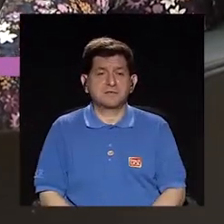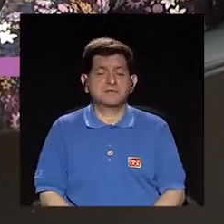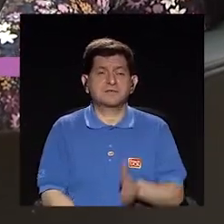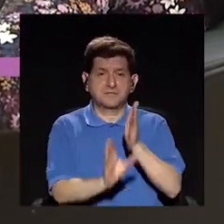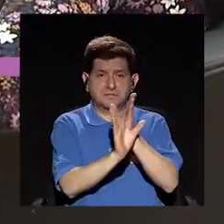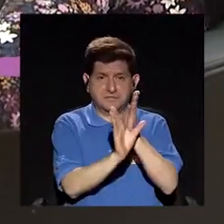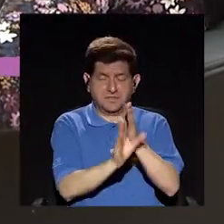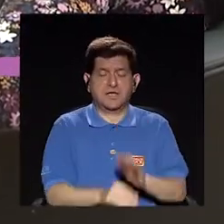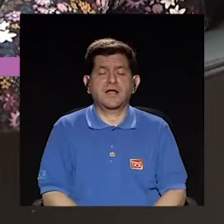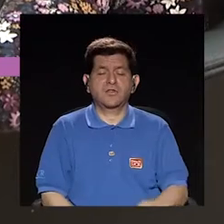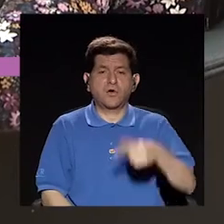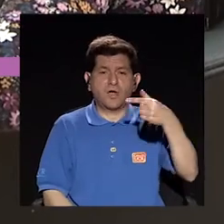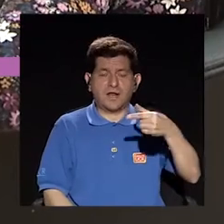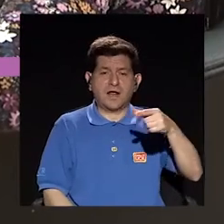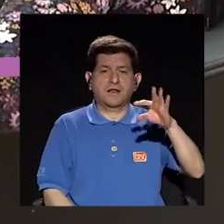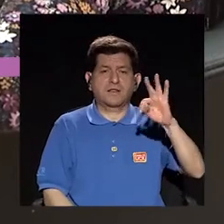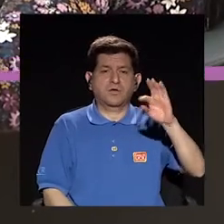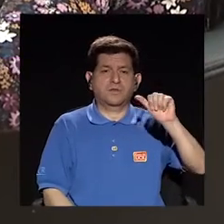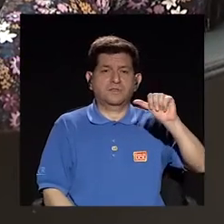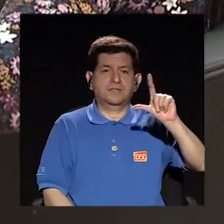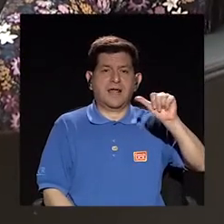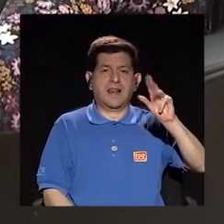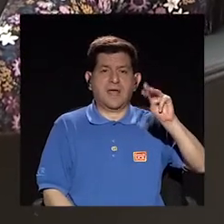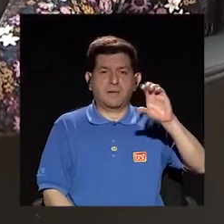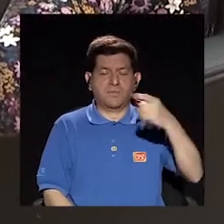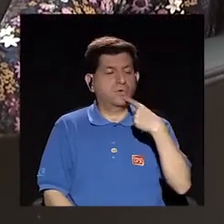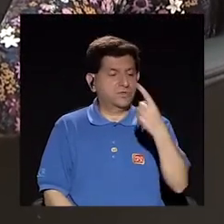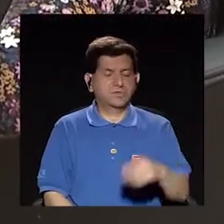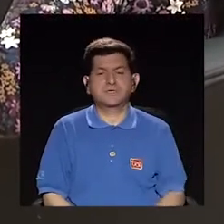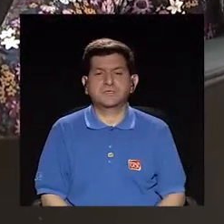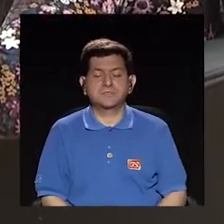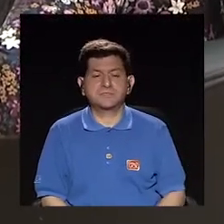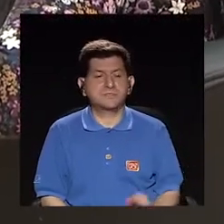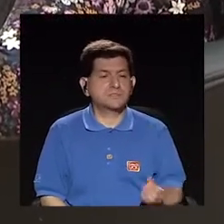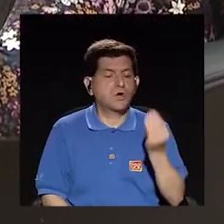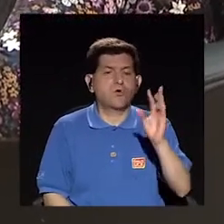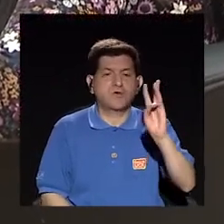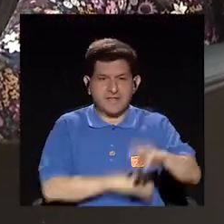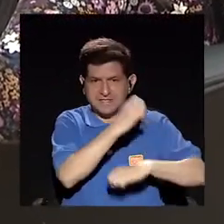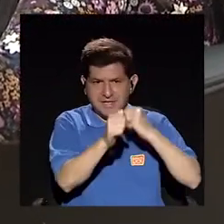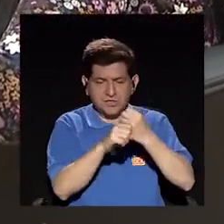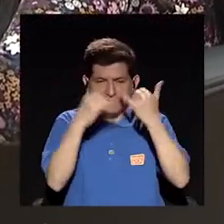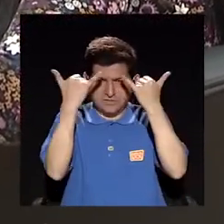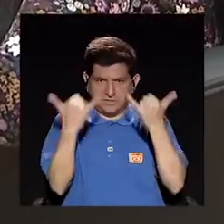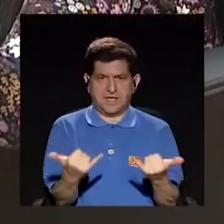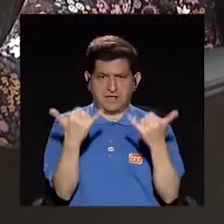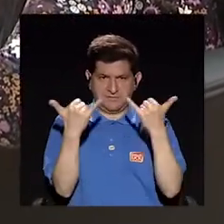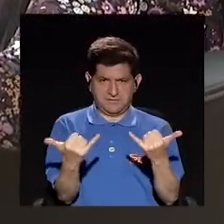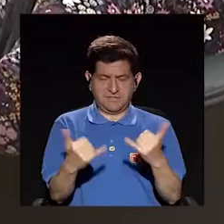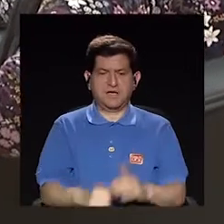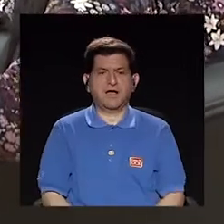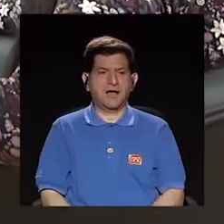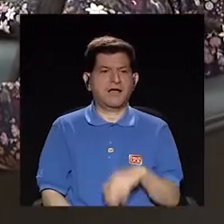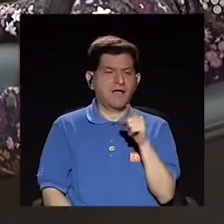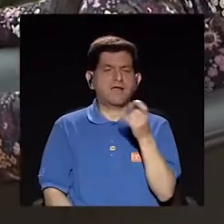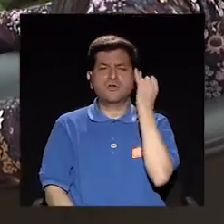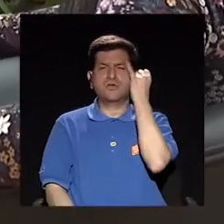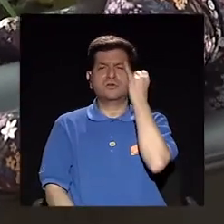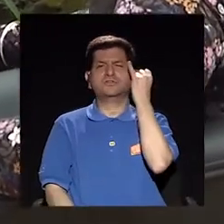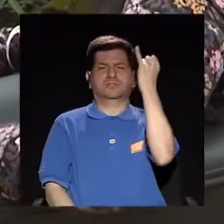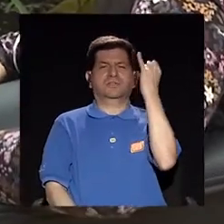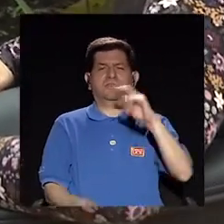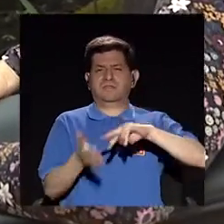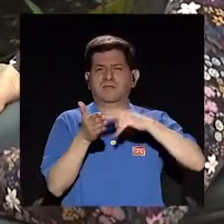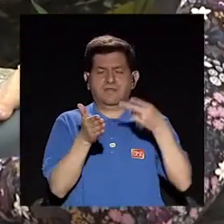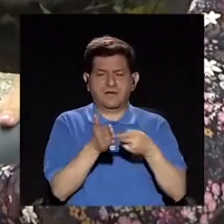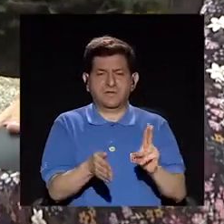psicólogo Gerardo Tálamo. Don Gerardo Tálamo plantea que los chicos a partir de los 6 años ya se comienzan a dar una idea